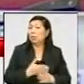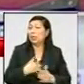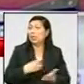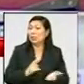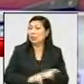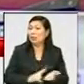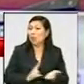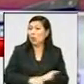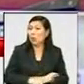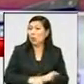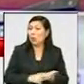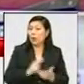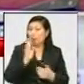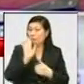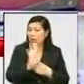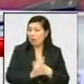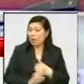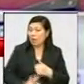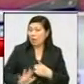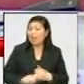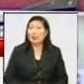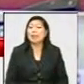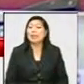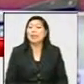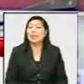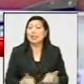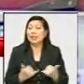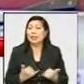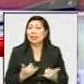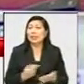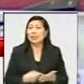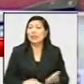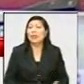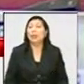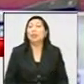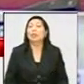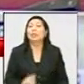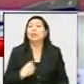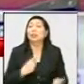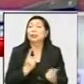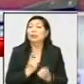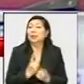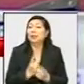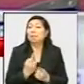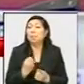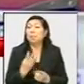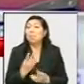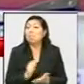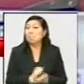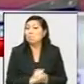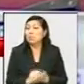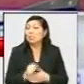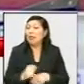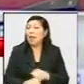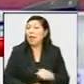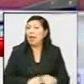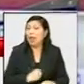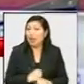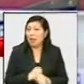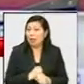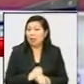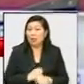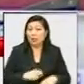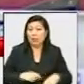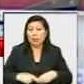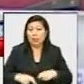Seguro Social a nivel nacional. Eso ha suscitado a que encontrarnos por tantos meses y años en los